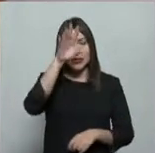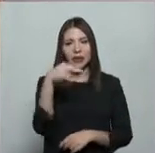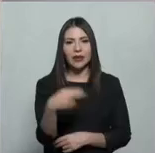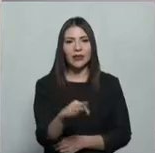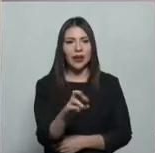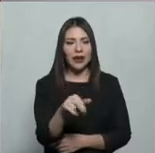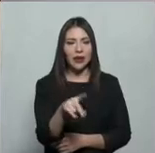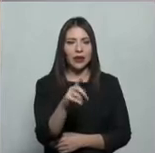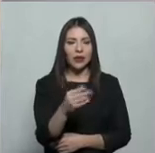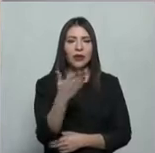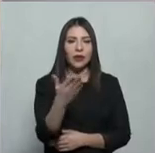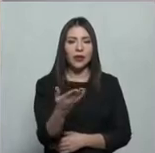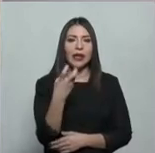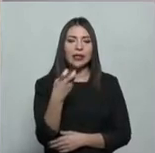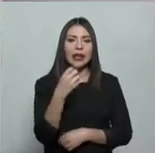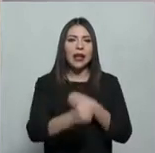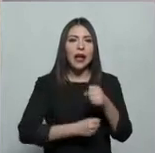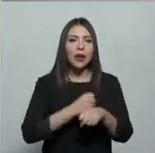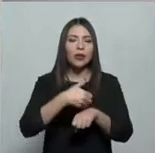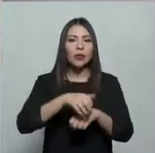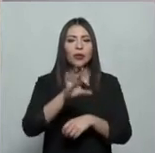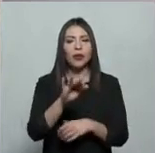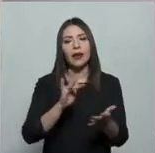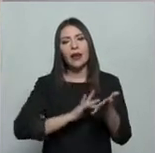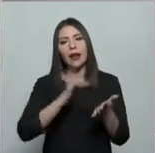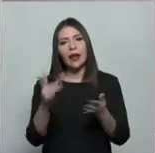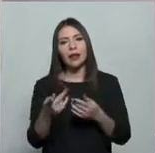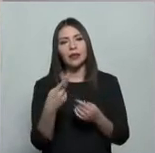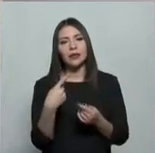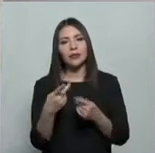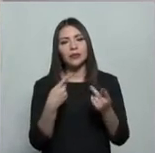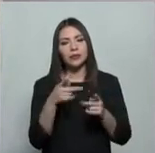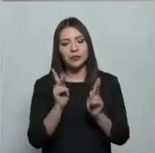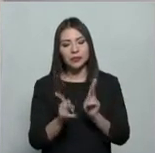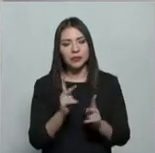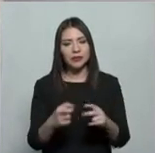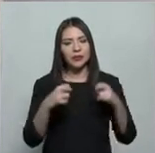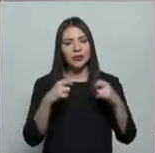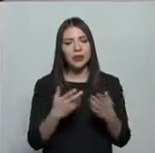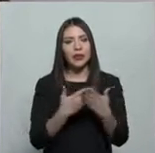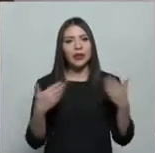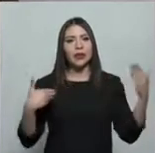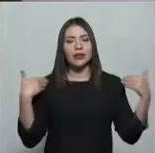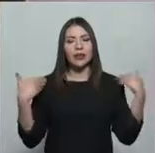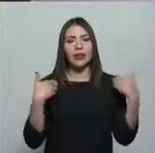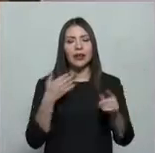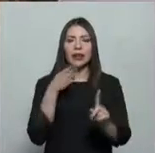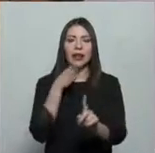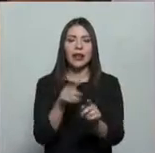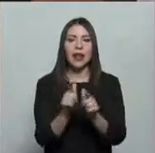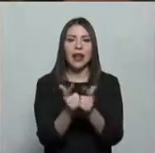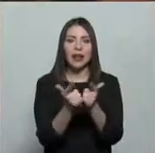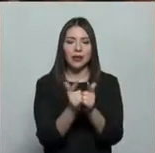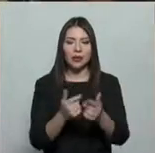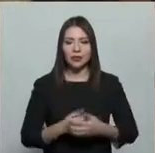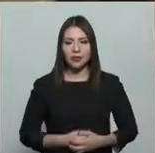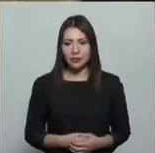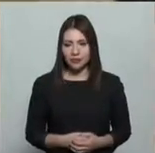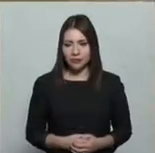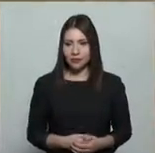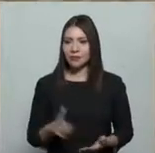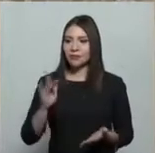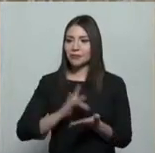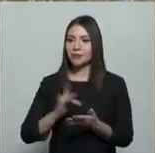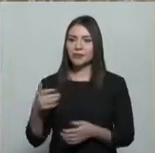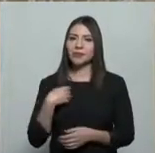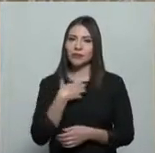número 40. Director, muchísimas gracias por esta conversación y para festejar, por supuesto, a los libros. Muchas gracias, Felicitas. Estoy muy contento de